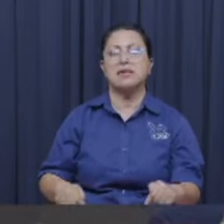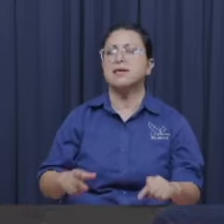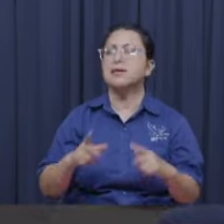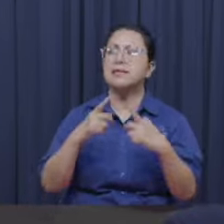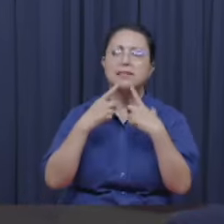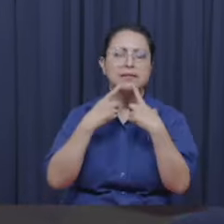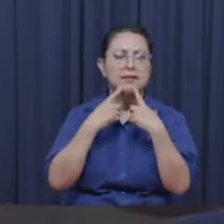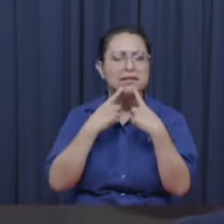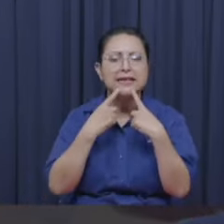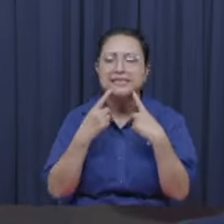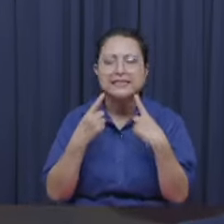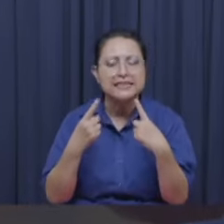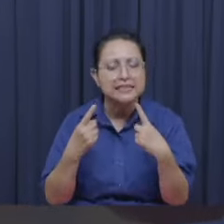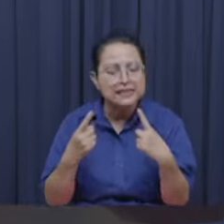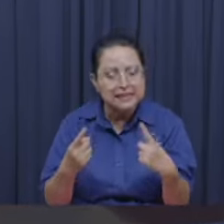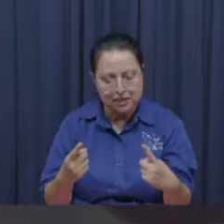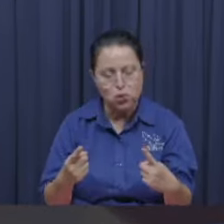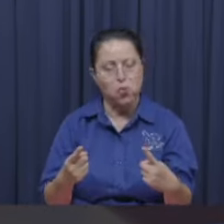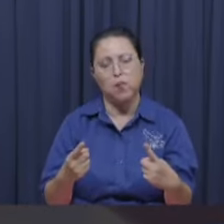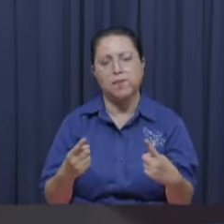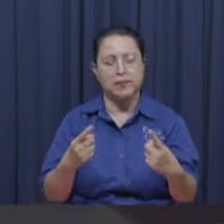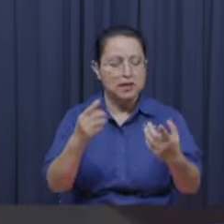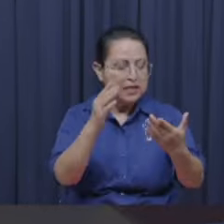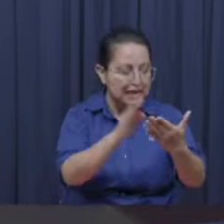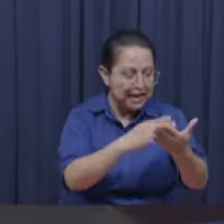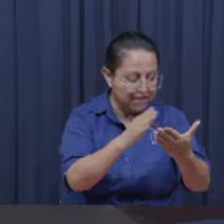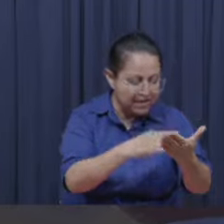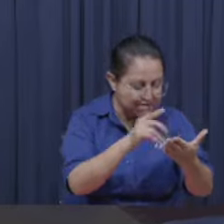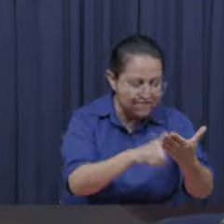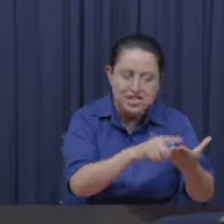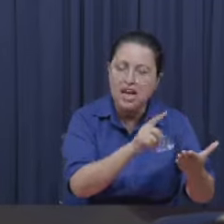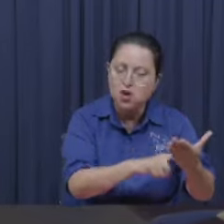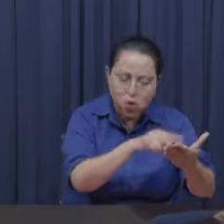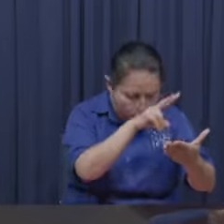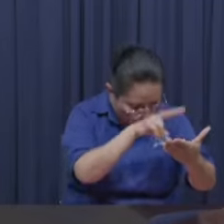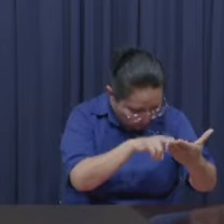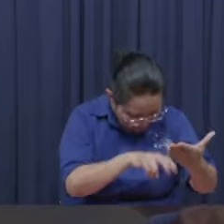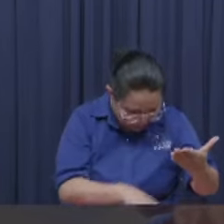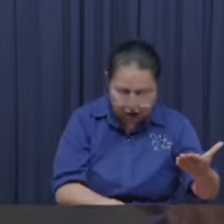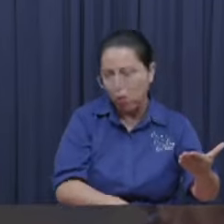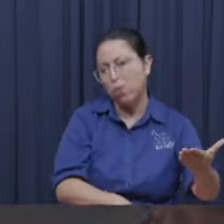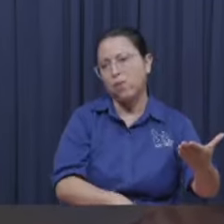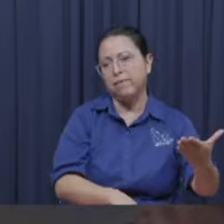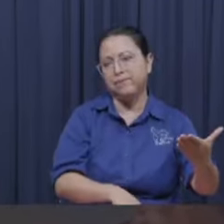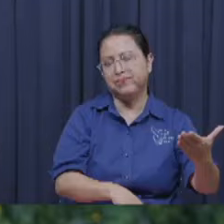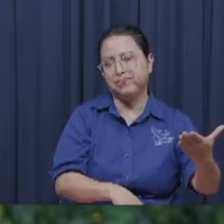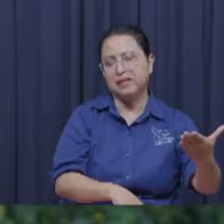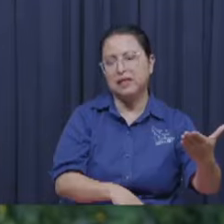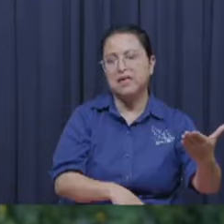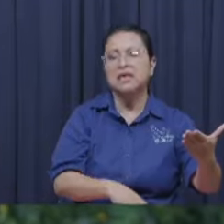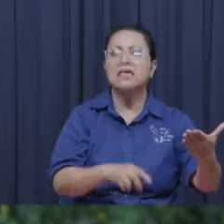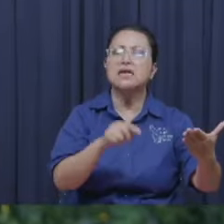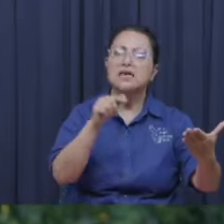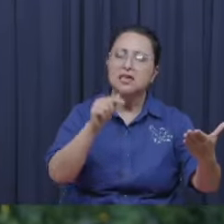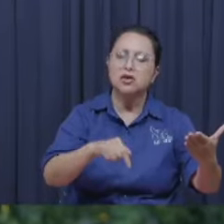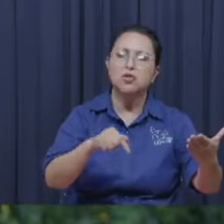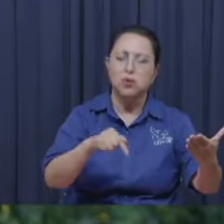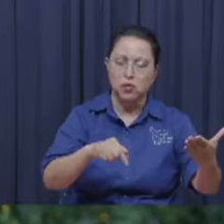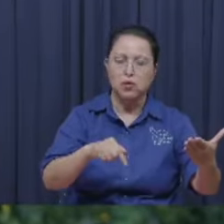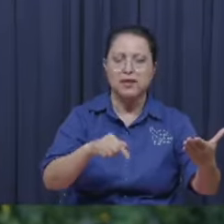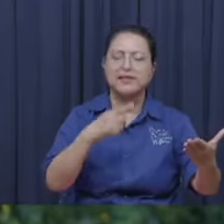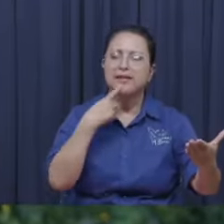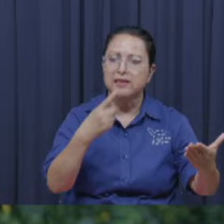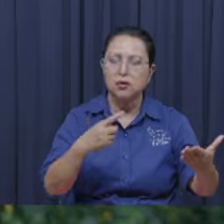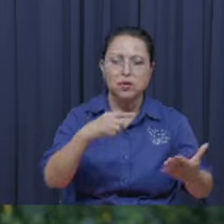Jesús. Pero sí soy lector de la palabra profética más segura. Y lo que le viene a la